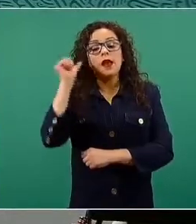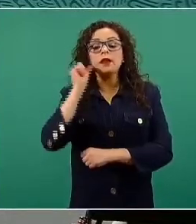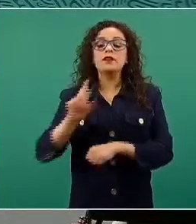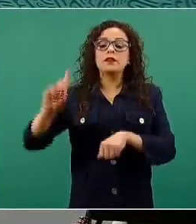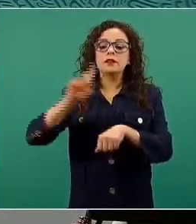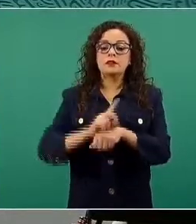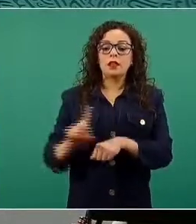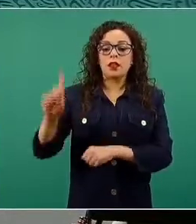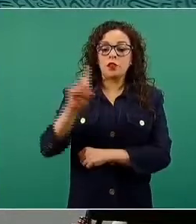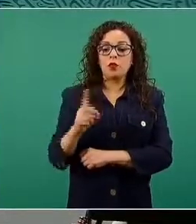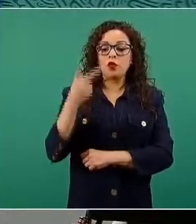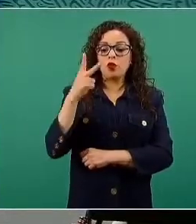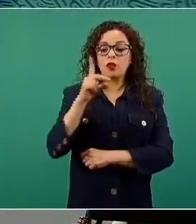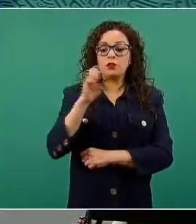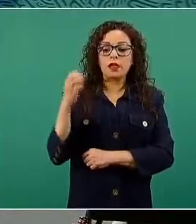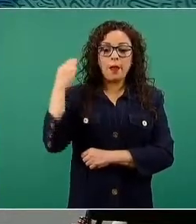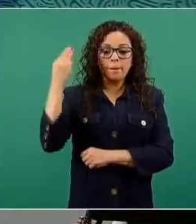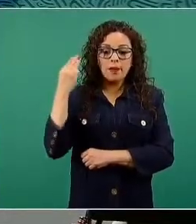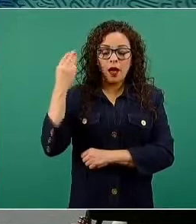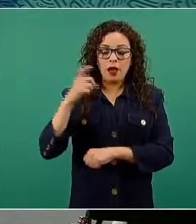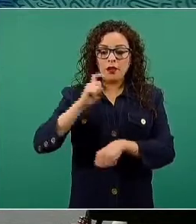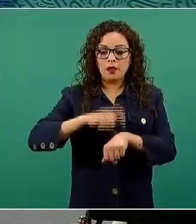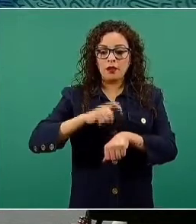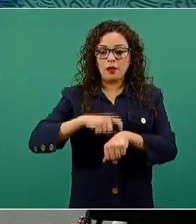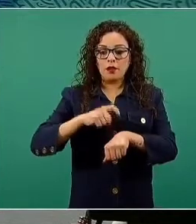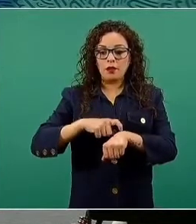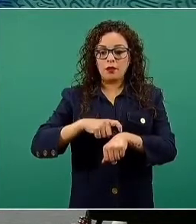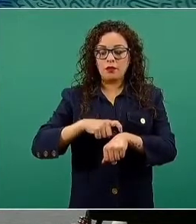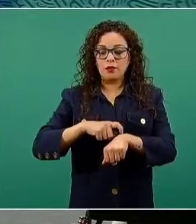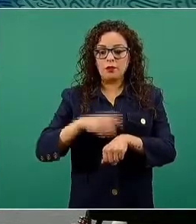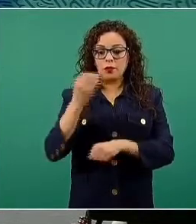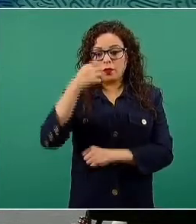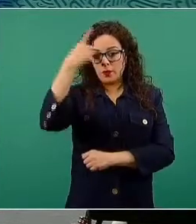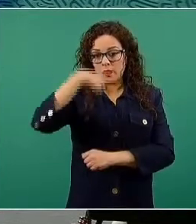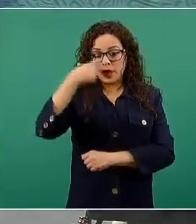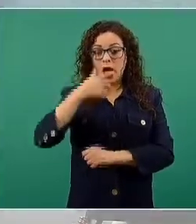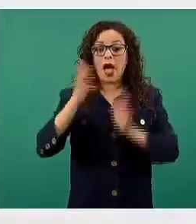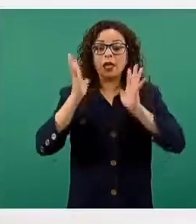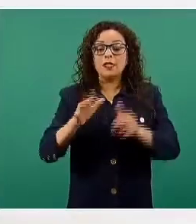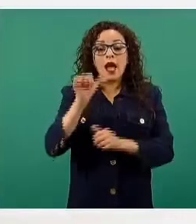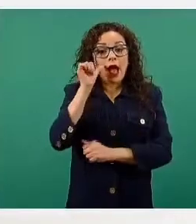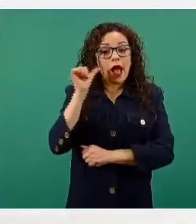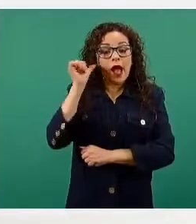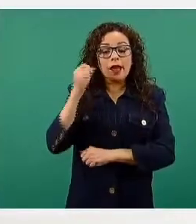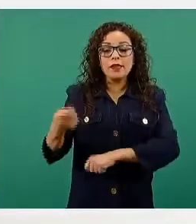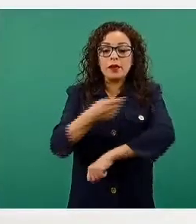2 de mayo a las 21 horas, ya se habían vacunado el día de ayer